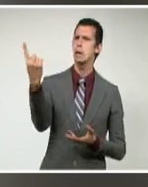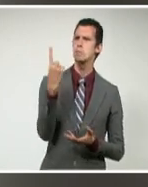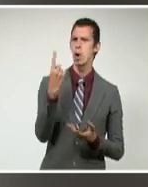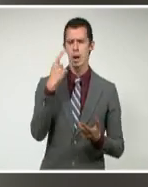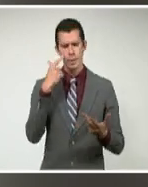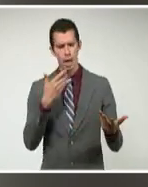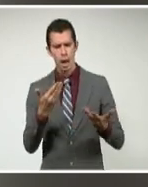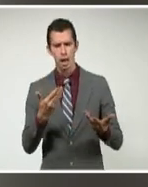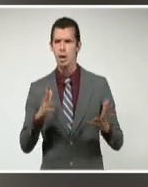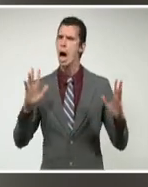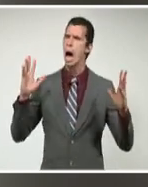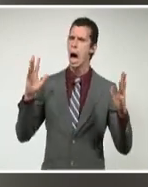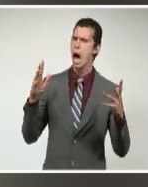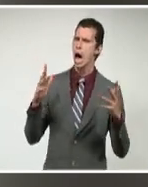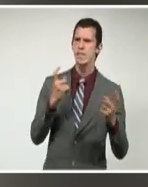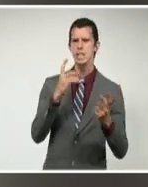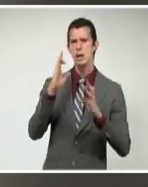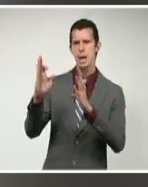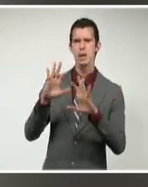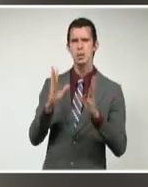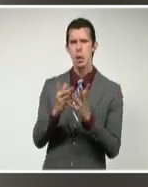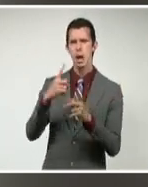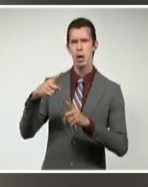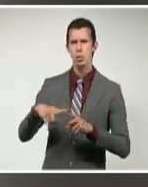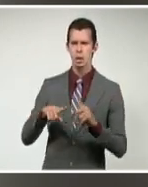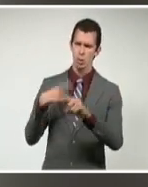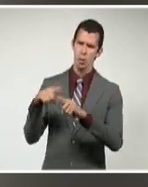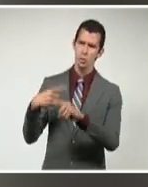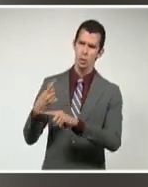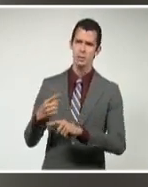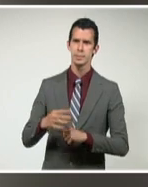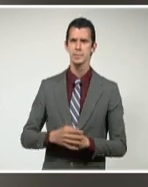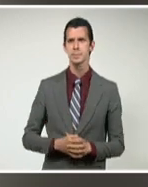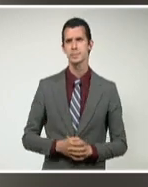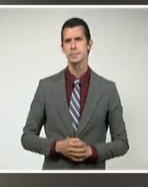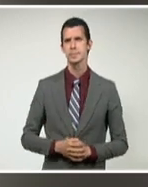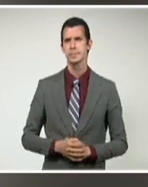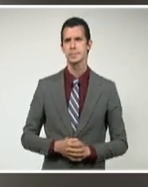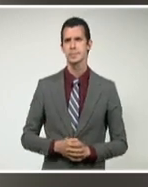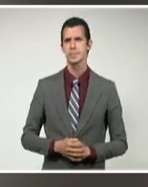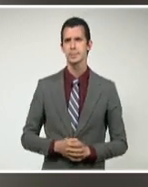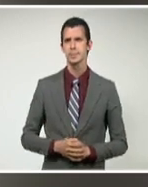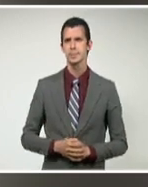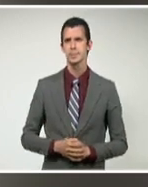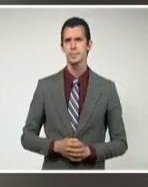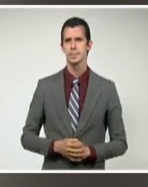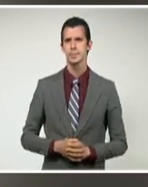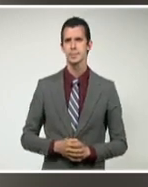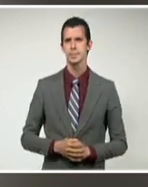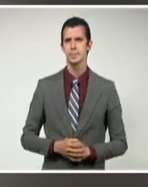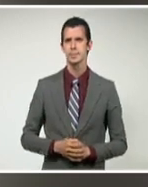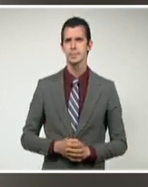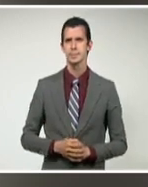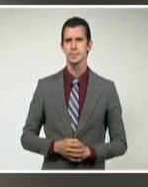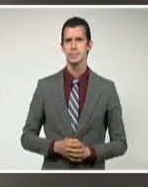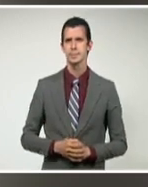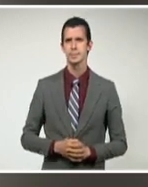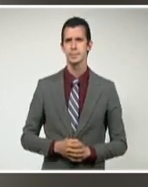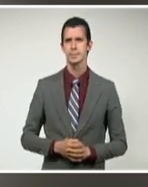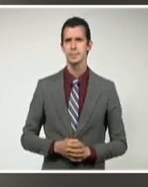el papel del malo. Lo que ustedes no se imaginan y nos cuentan que sí sabían perfectamente los protagonistas